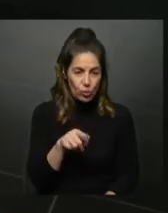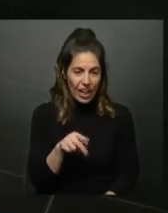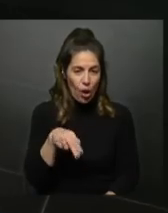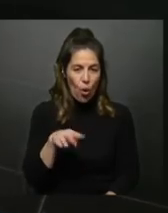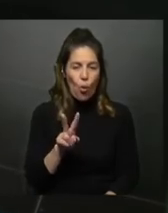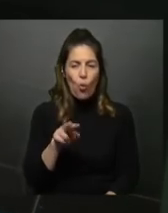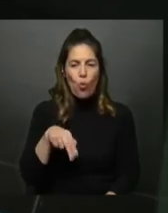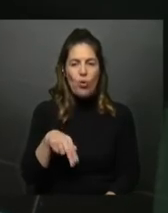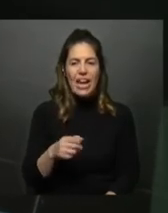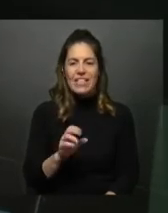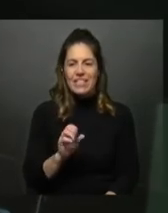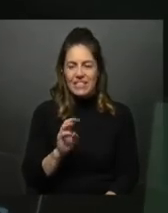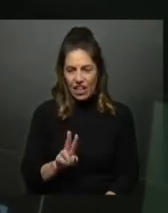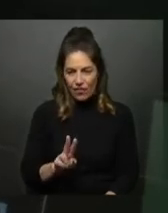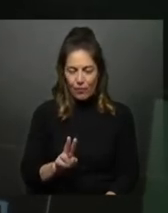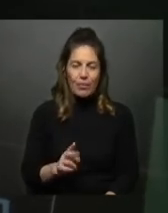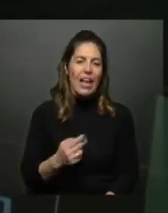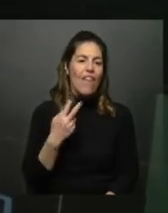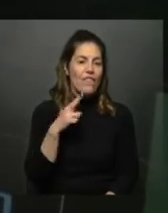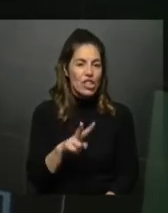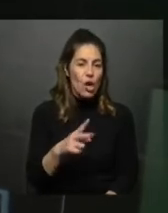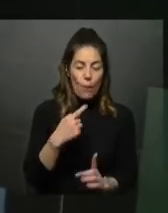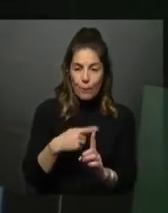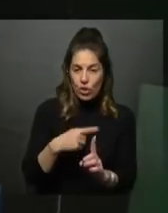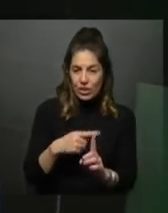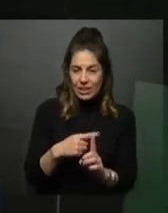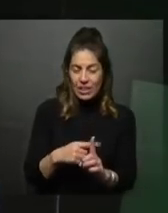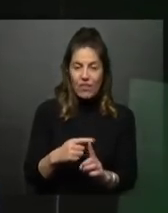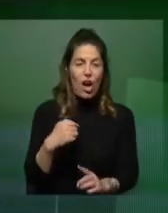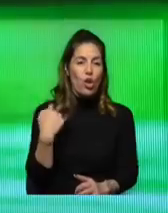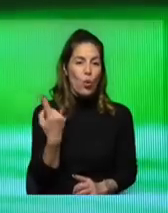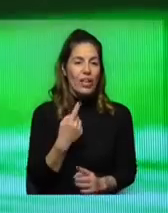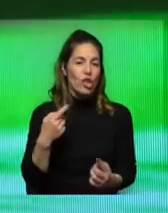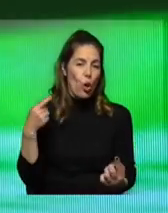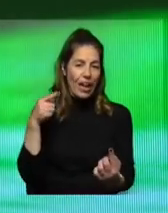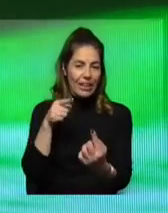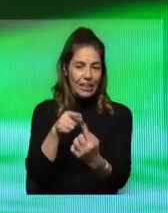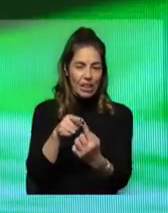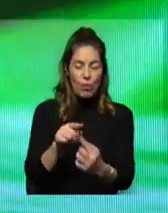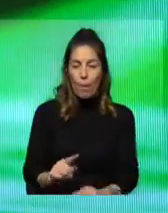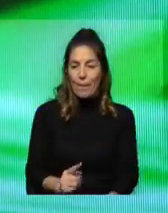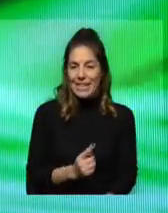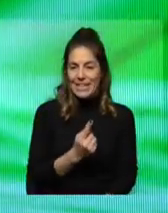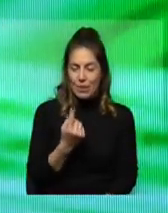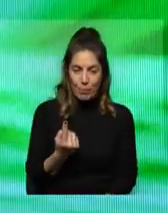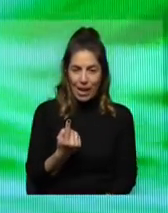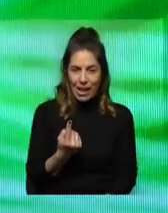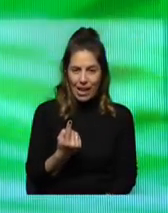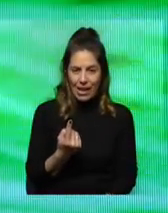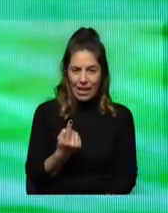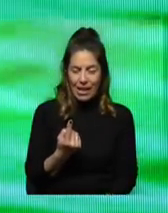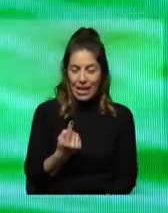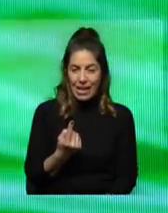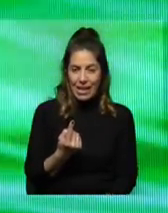una SEP es positiva en el sentido de que nosotros Nuestro objetivo principal nunca debe apartarse del de lo que